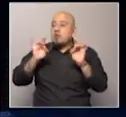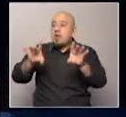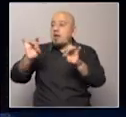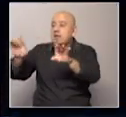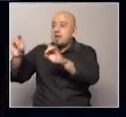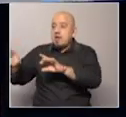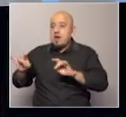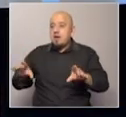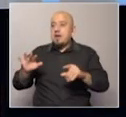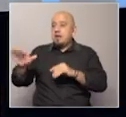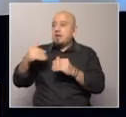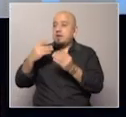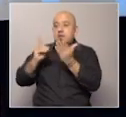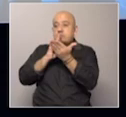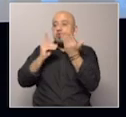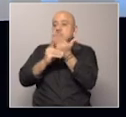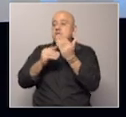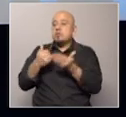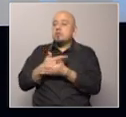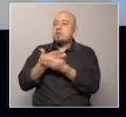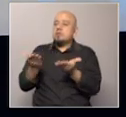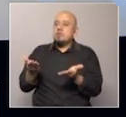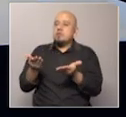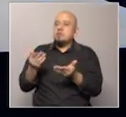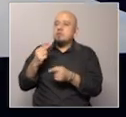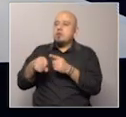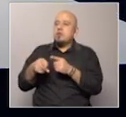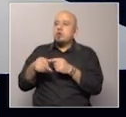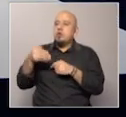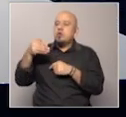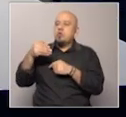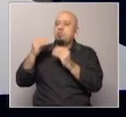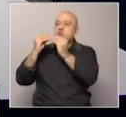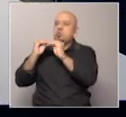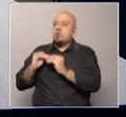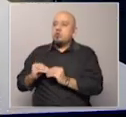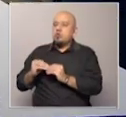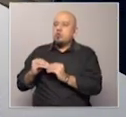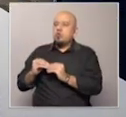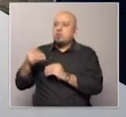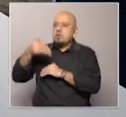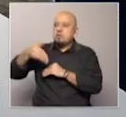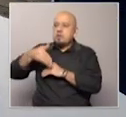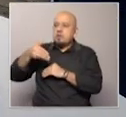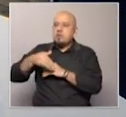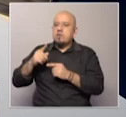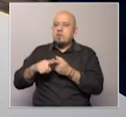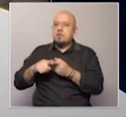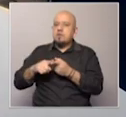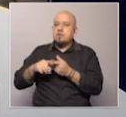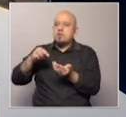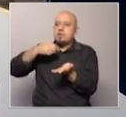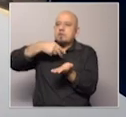este que se presentó a la llama más este presupuesto participativo no me sale ahora que sobre la peatonalización de